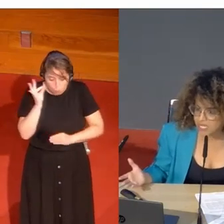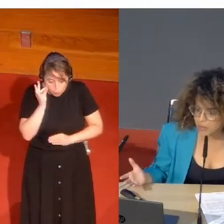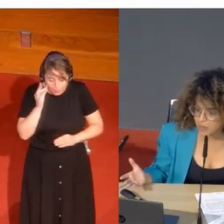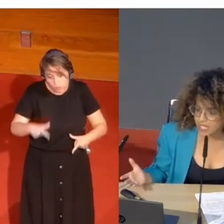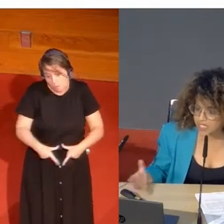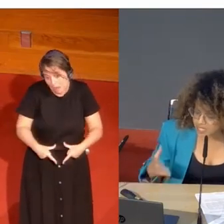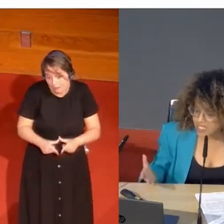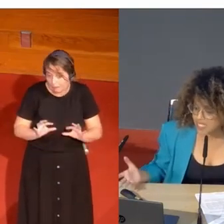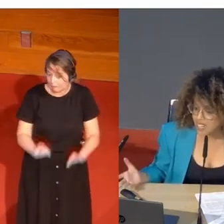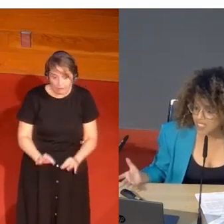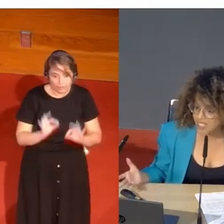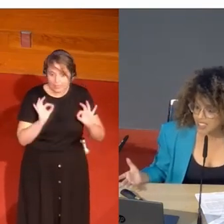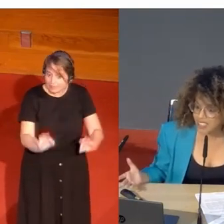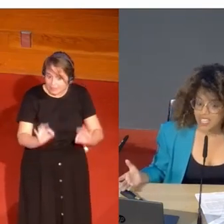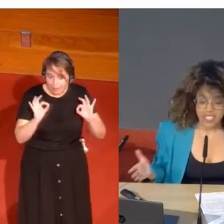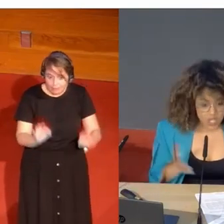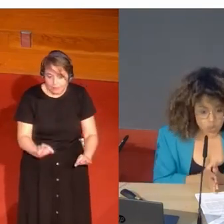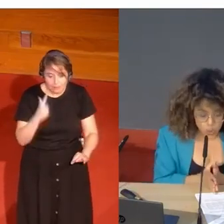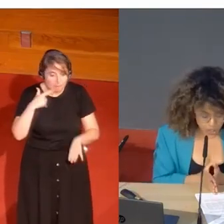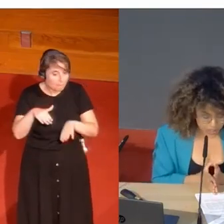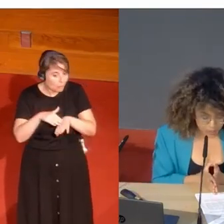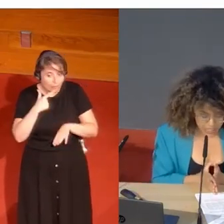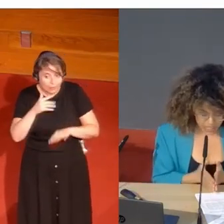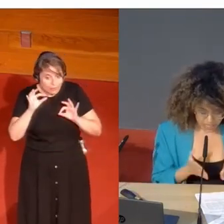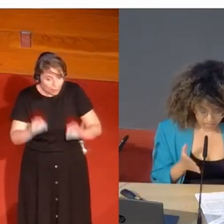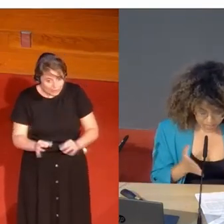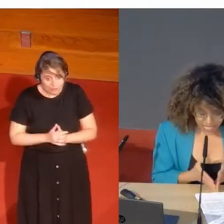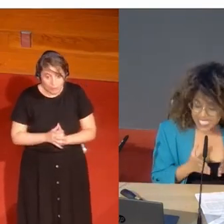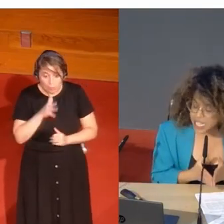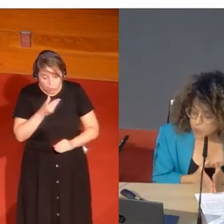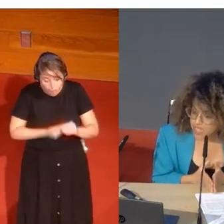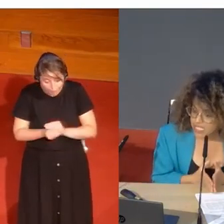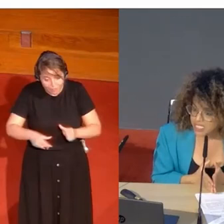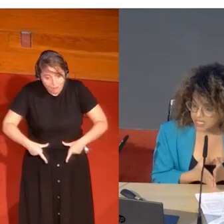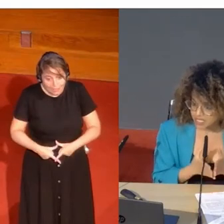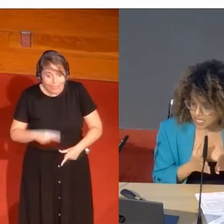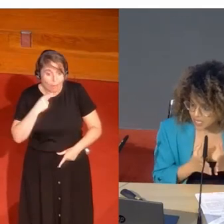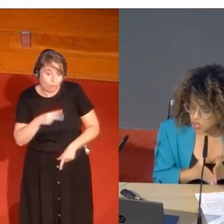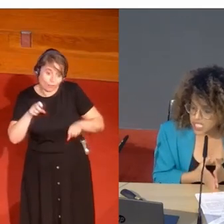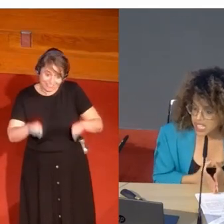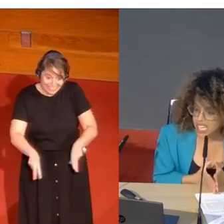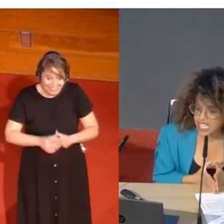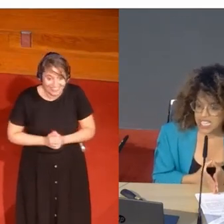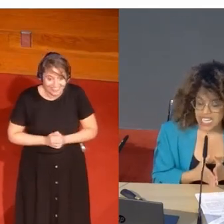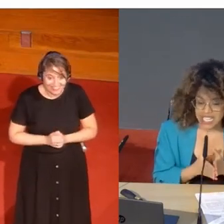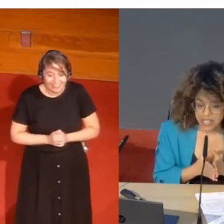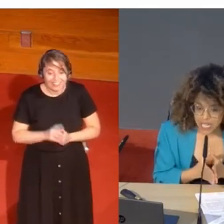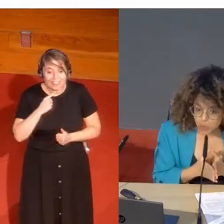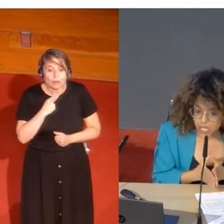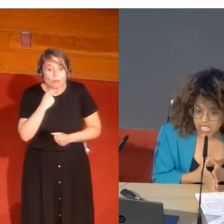vagina me vais a perdonar Y esta es la realidad y eso ocurre también que estas voces son